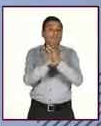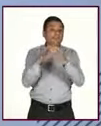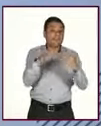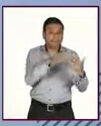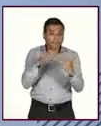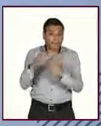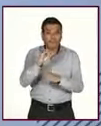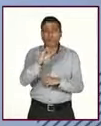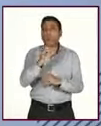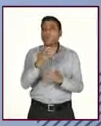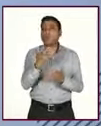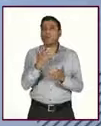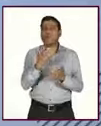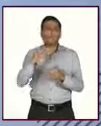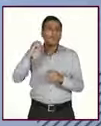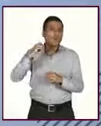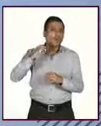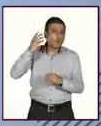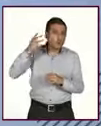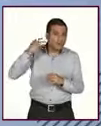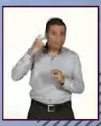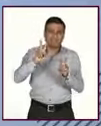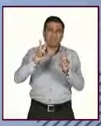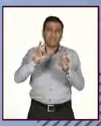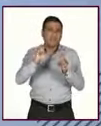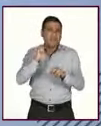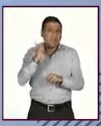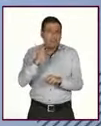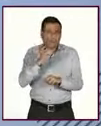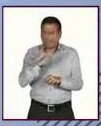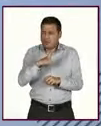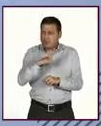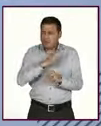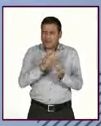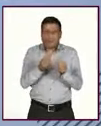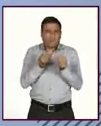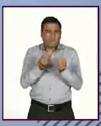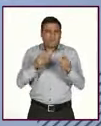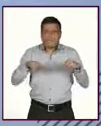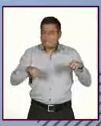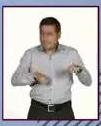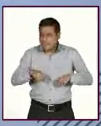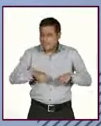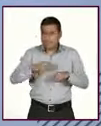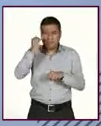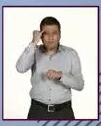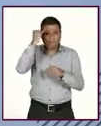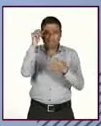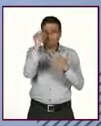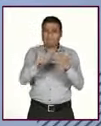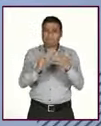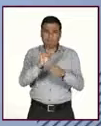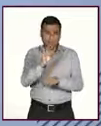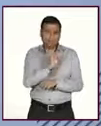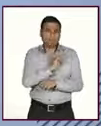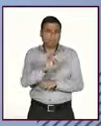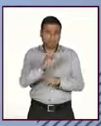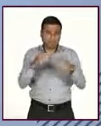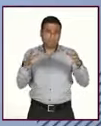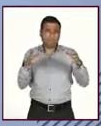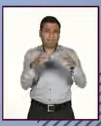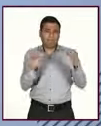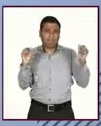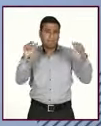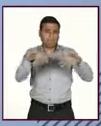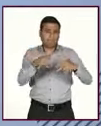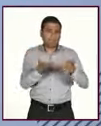de algo, hay muchas opciones, lo que se les ocurra, que sea en pro de la comunidad y que apoye a que